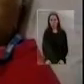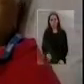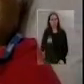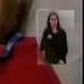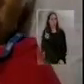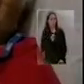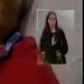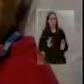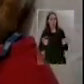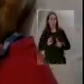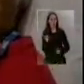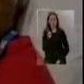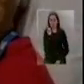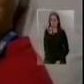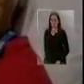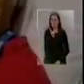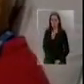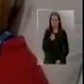Yo no tomaba, no.